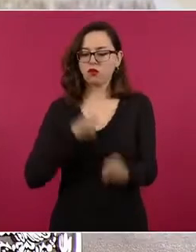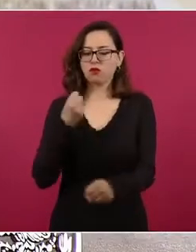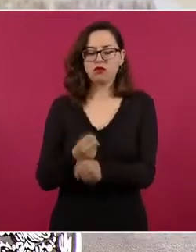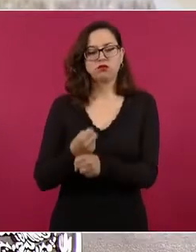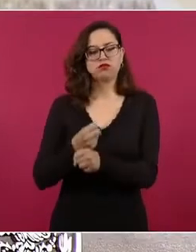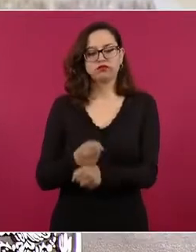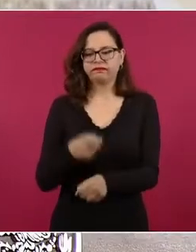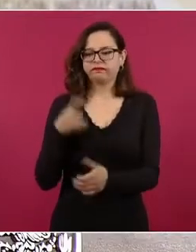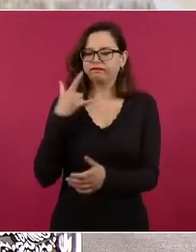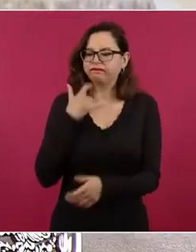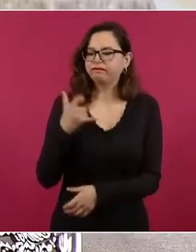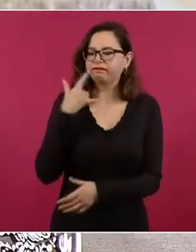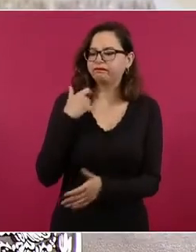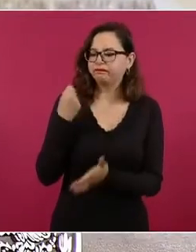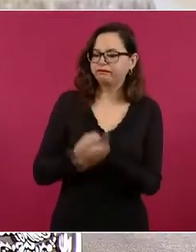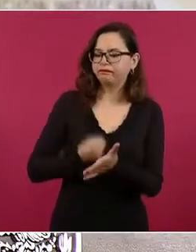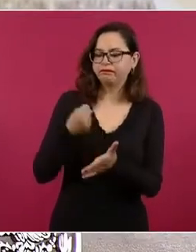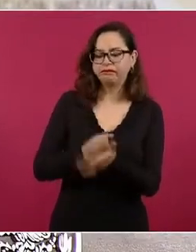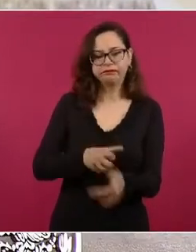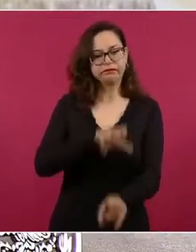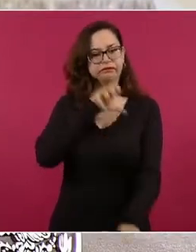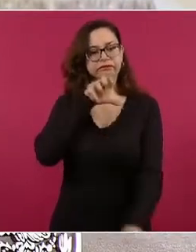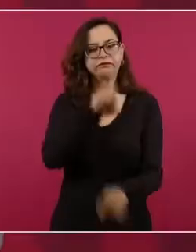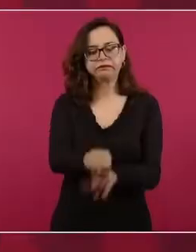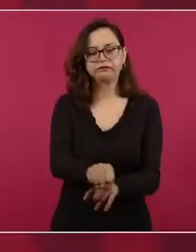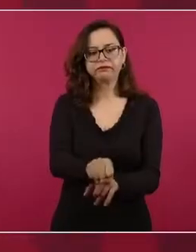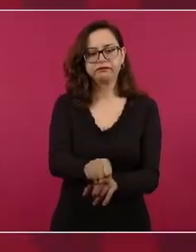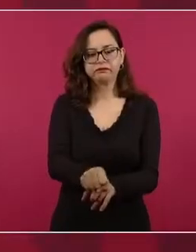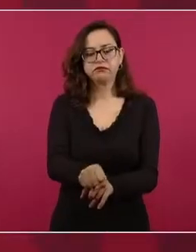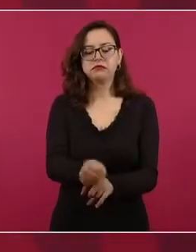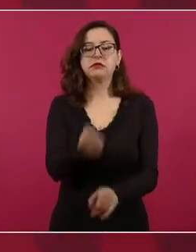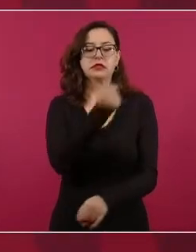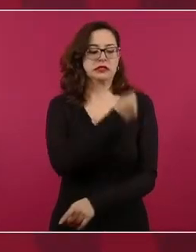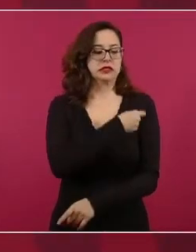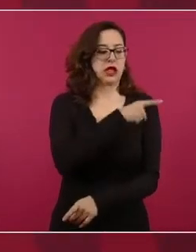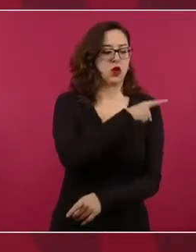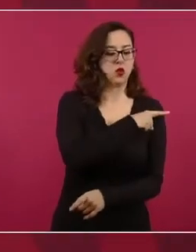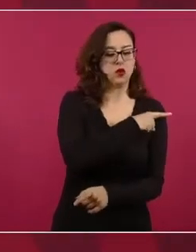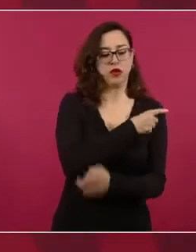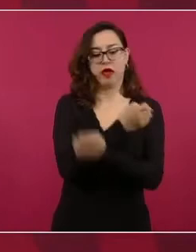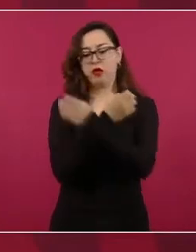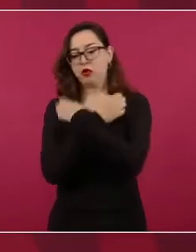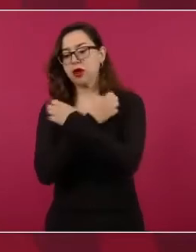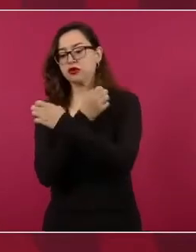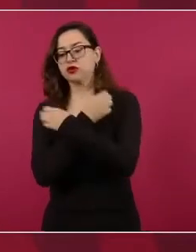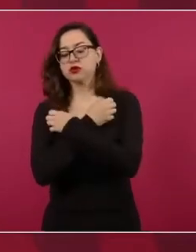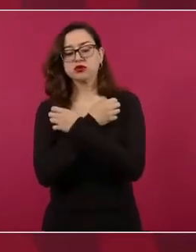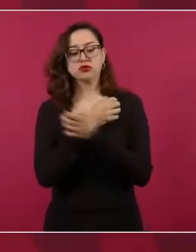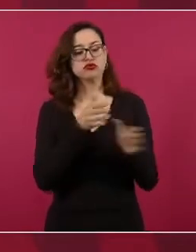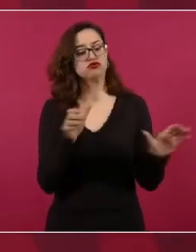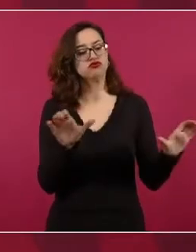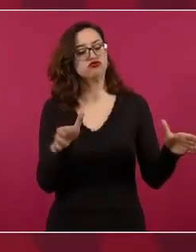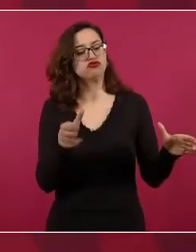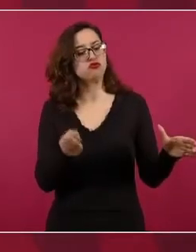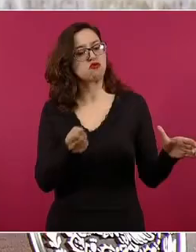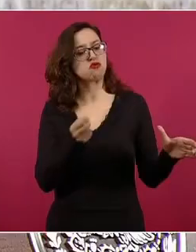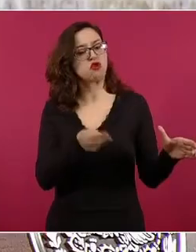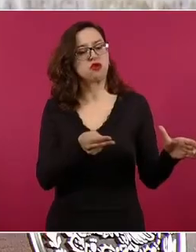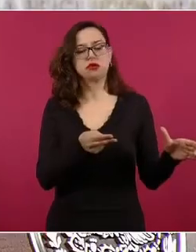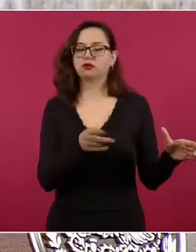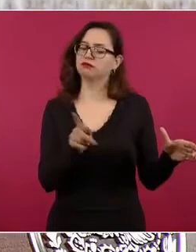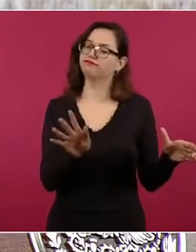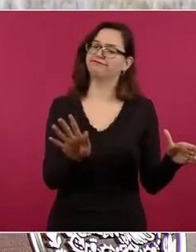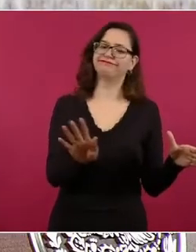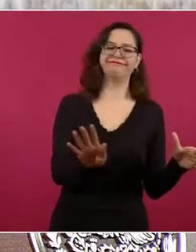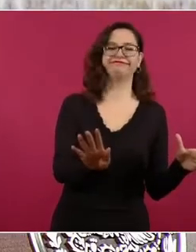porque, como siempre hemos dicho, la salud como la educación no son privilegios, son derechos de nuestro pueblo.